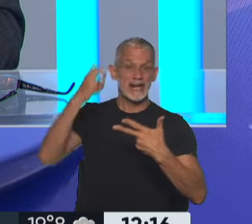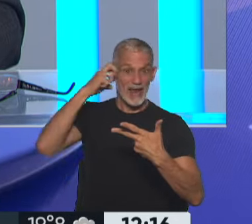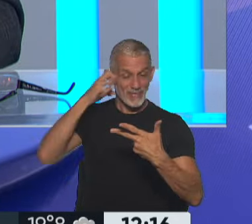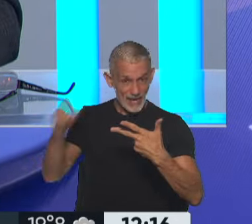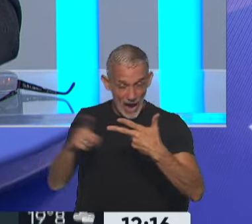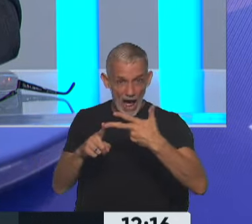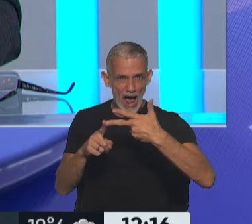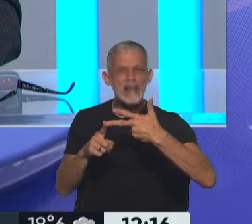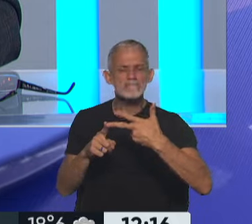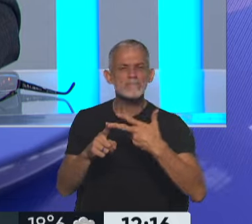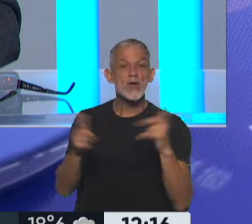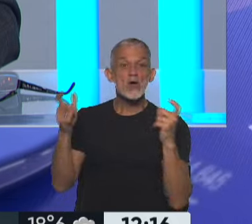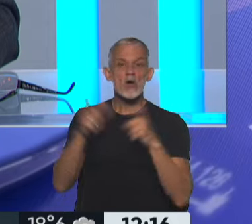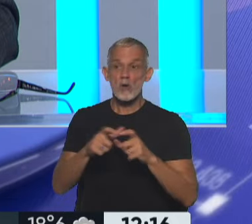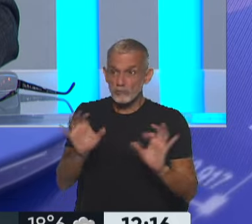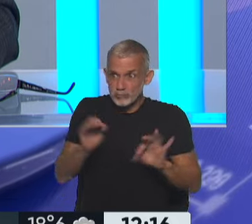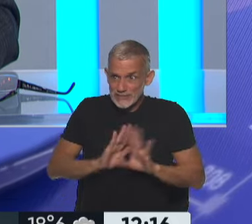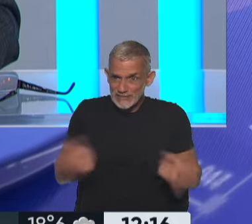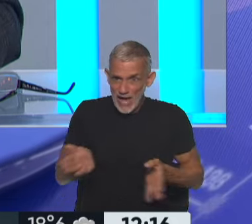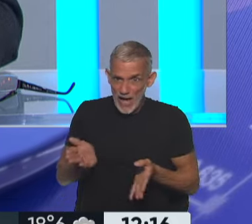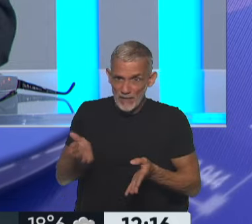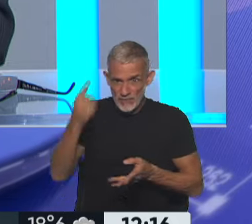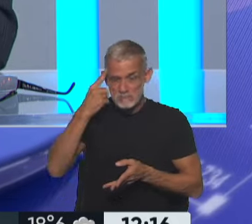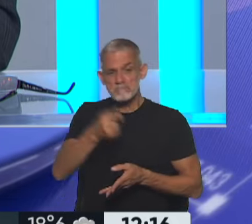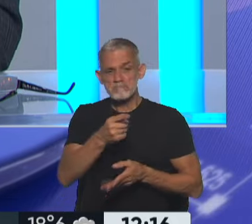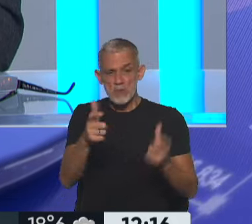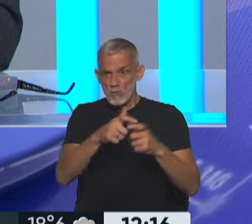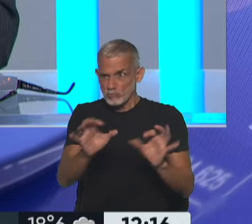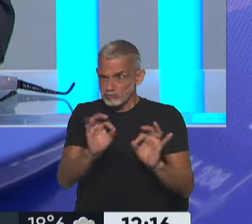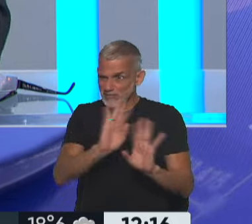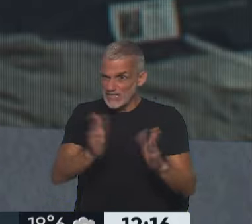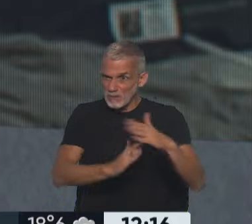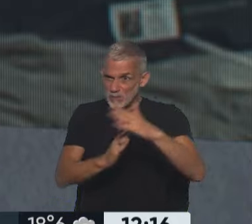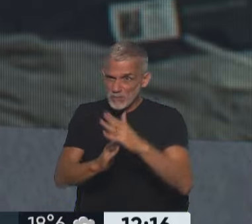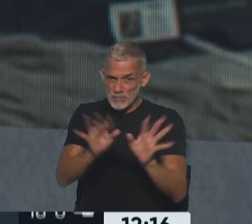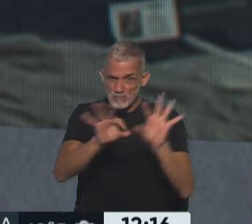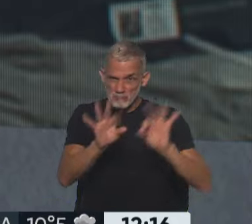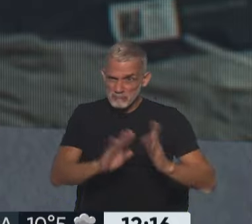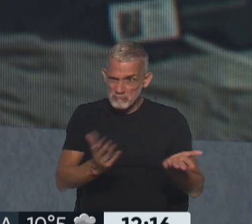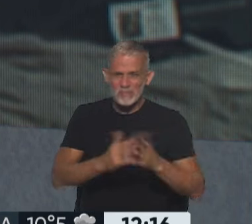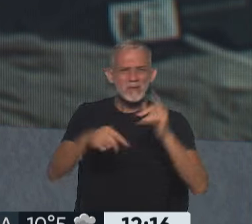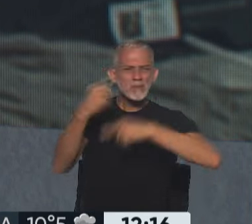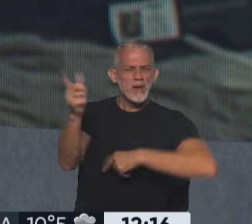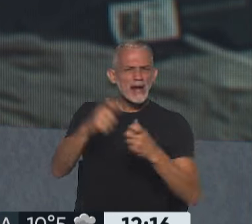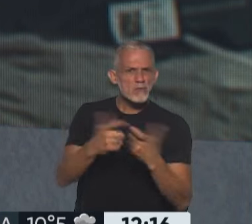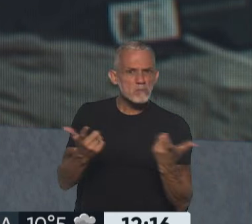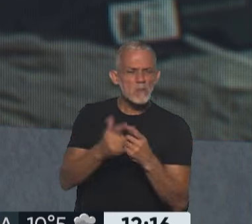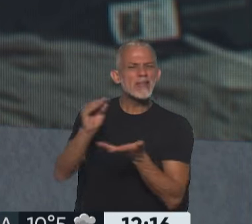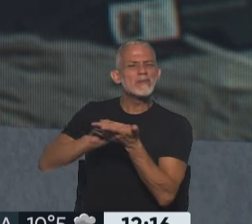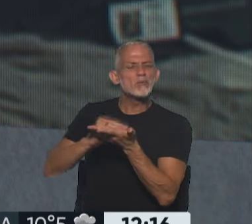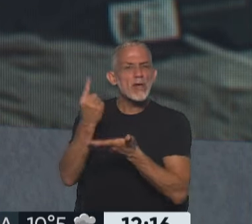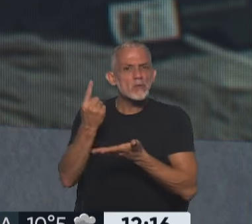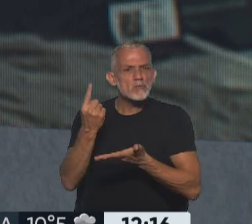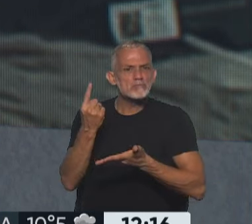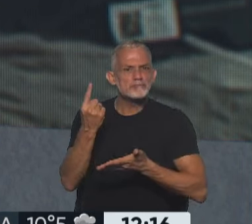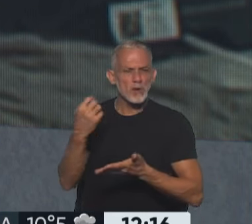radical la comisión ya está conformada Y qué podría pasar entonces en la próxima reunión teniendo en cuenta que además se ha mencionado a un diputado del